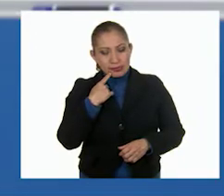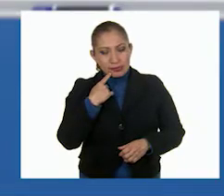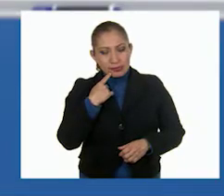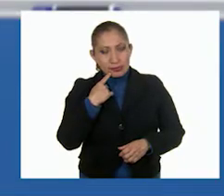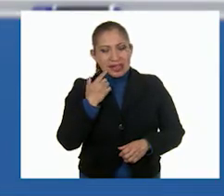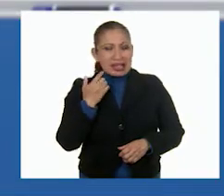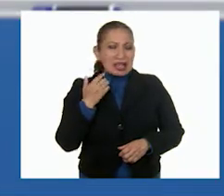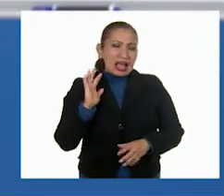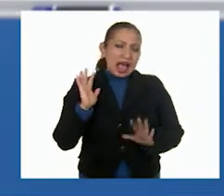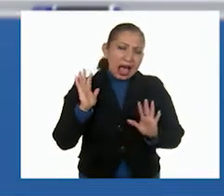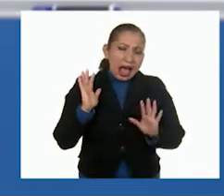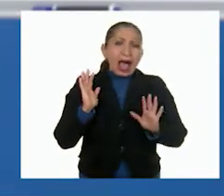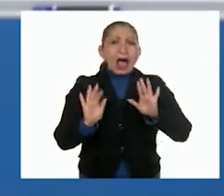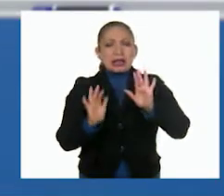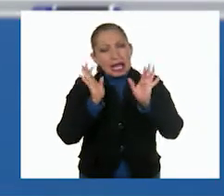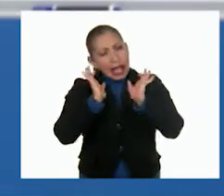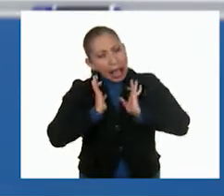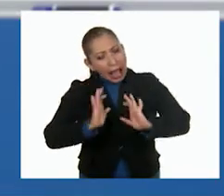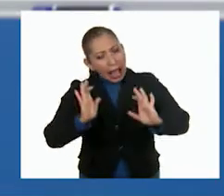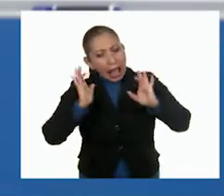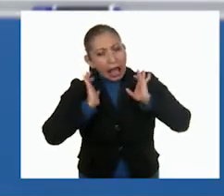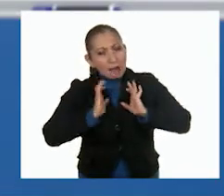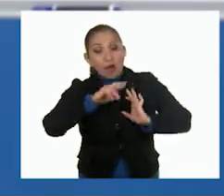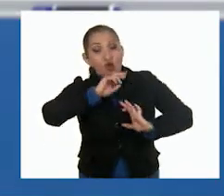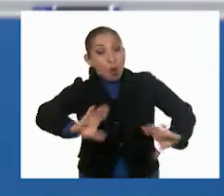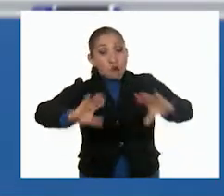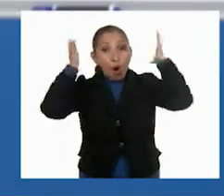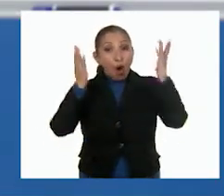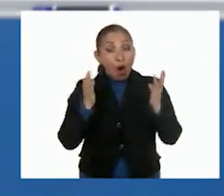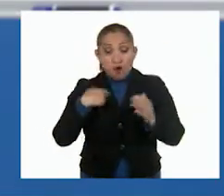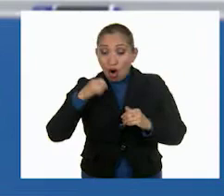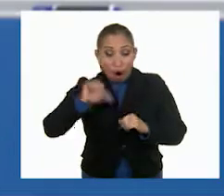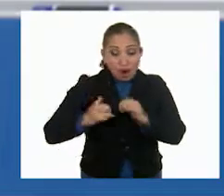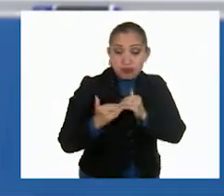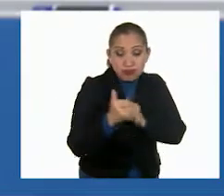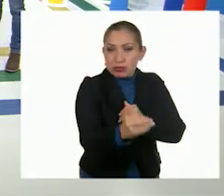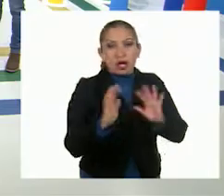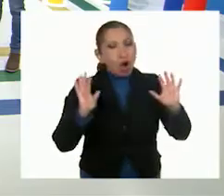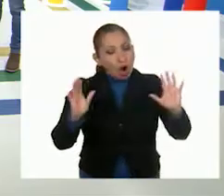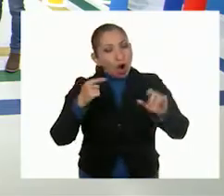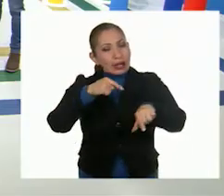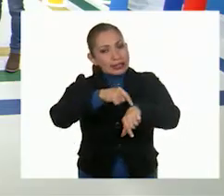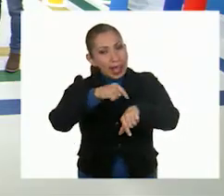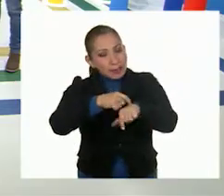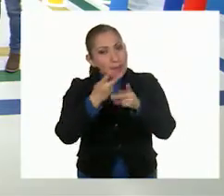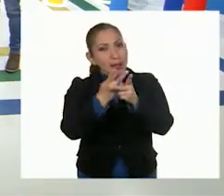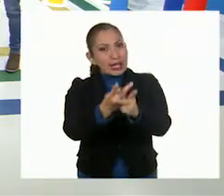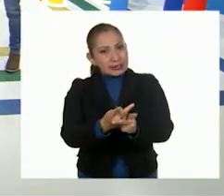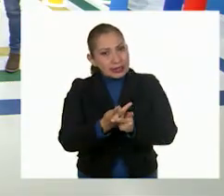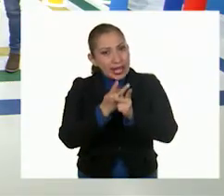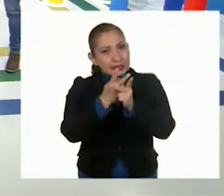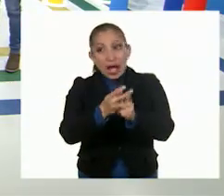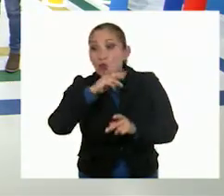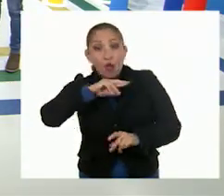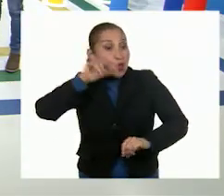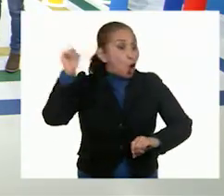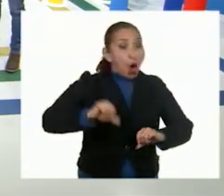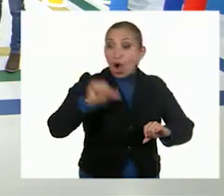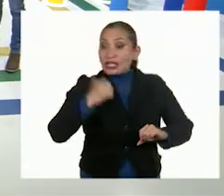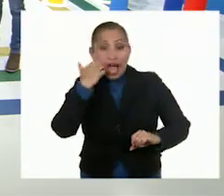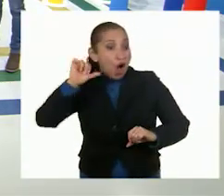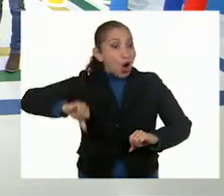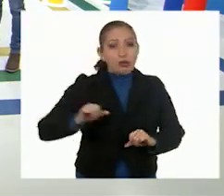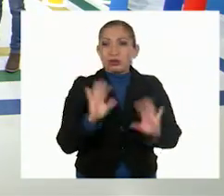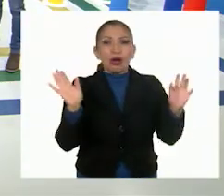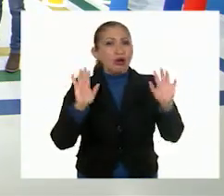a que a veces hay que hacer cosas que... Ay, con no me acuerdo. Con calma, con tiempo, ¿no? Así que no es. Por acelerarnos quiere decir que entonces Exacto. Nos va